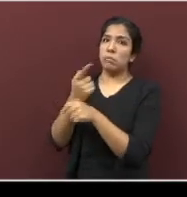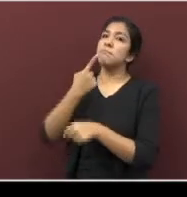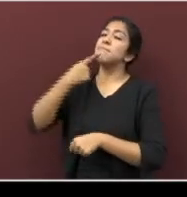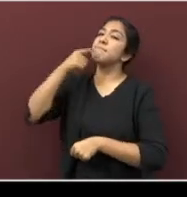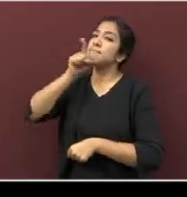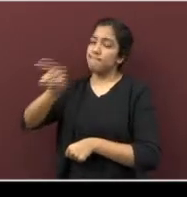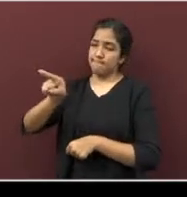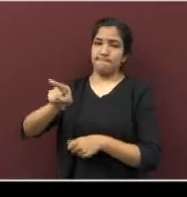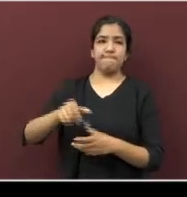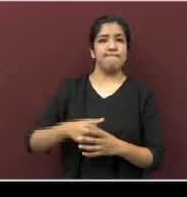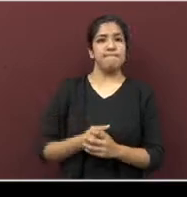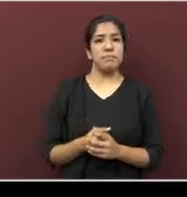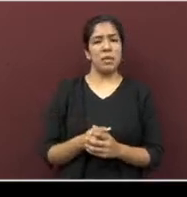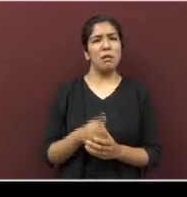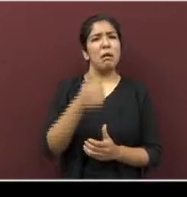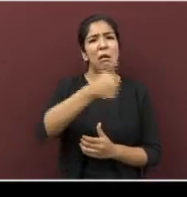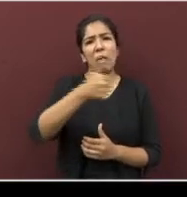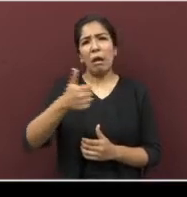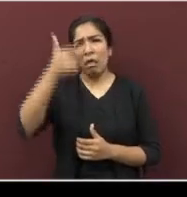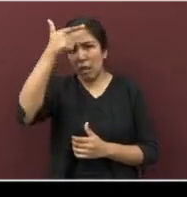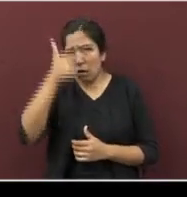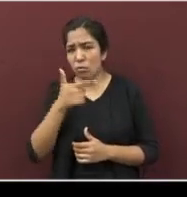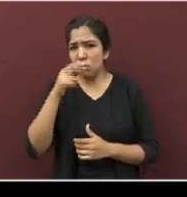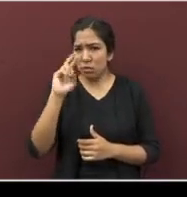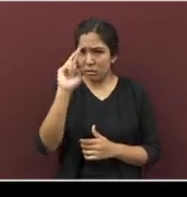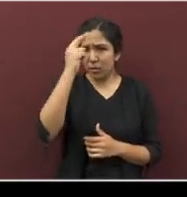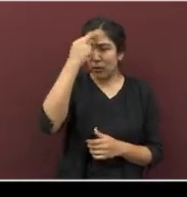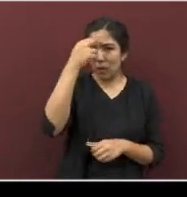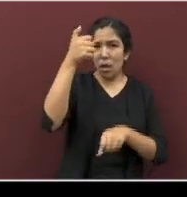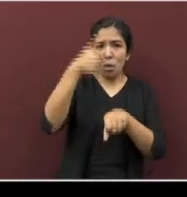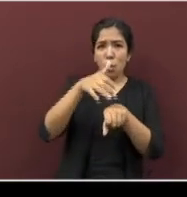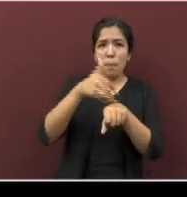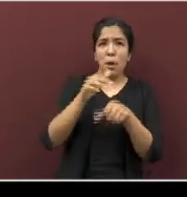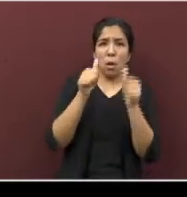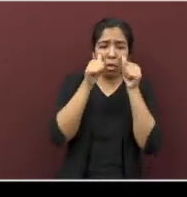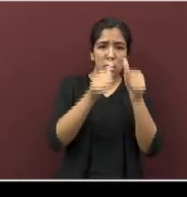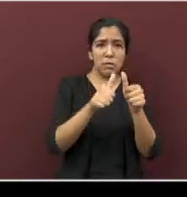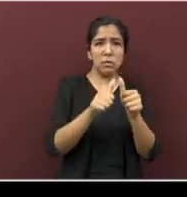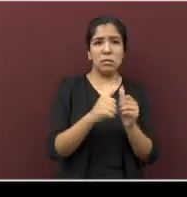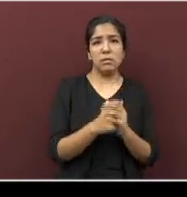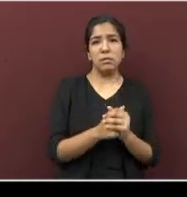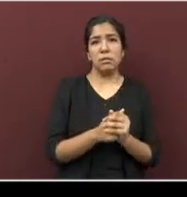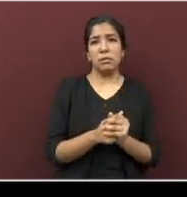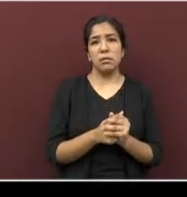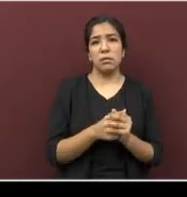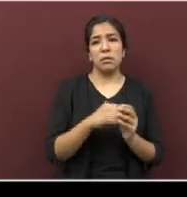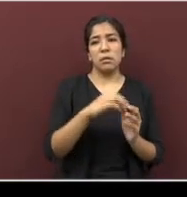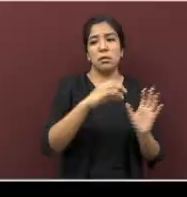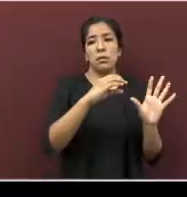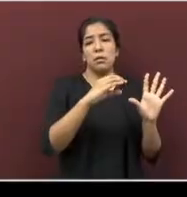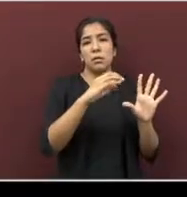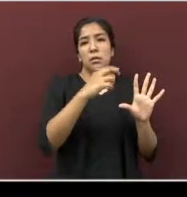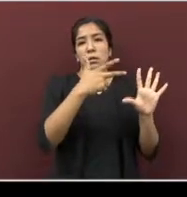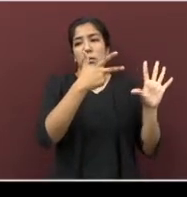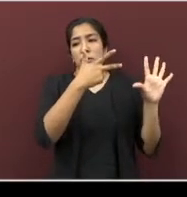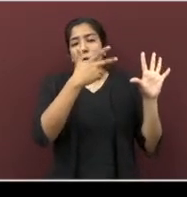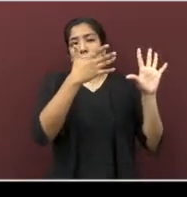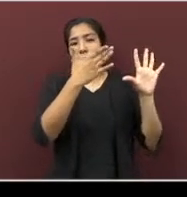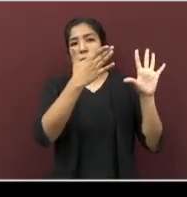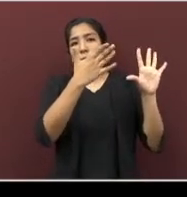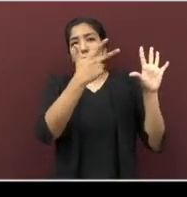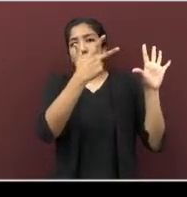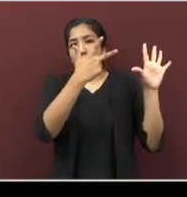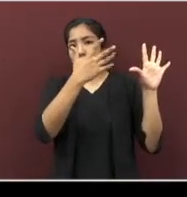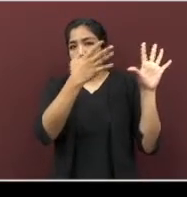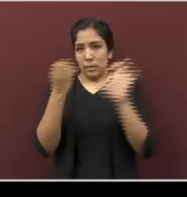quiero recordar a ustedes el número de atención al 800 0 1 2 3 4 5 6 y la página coronavirus punto